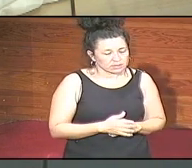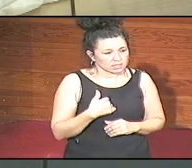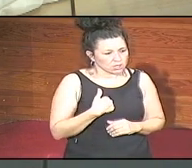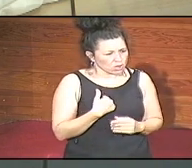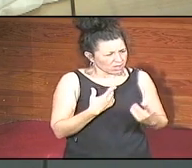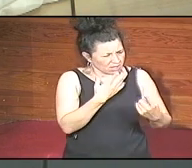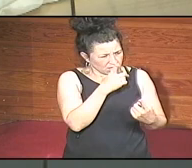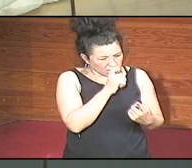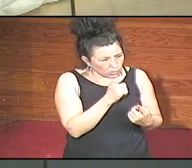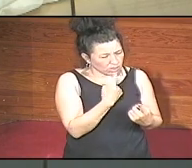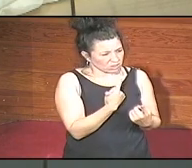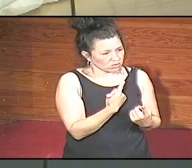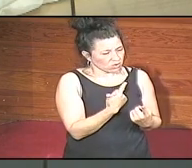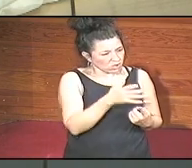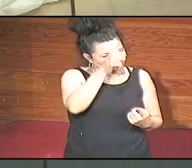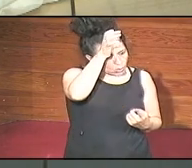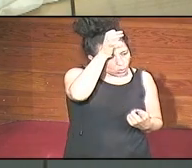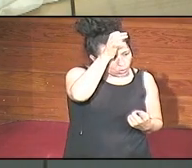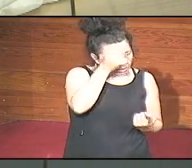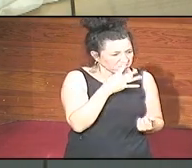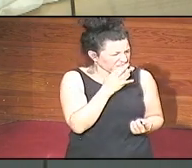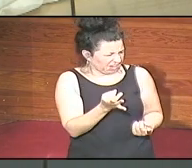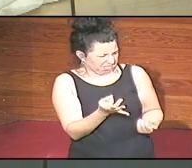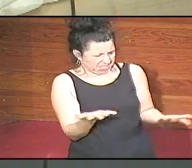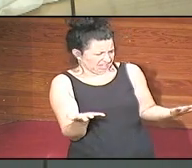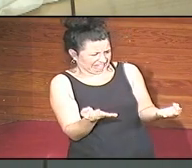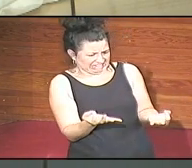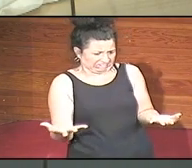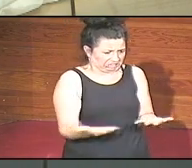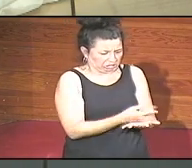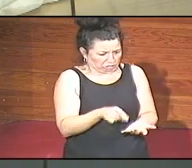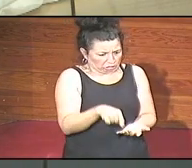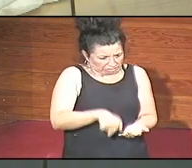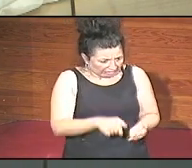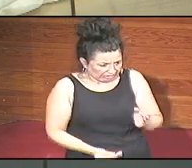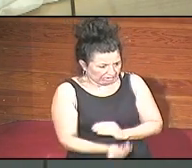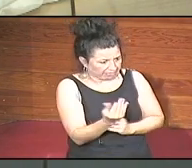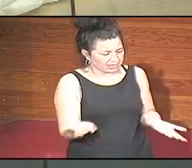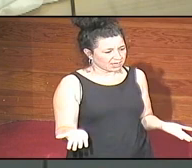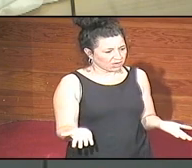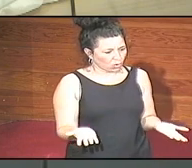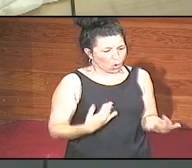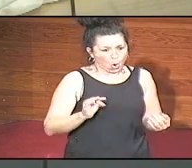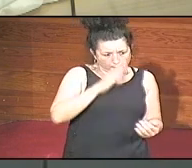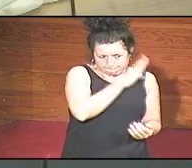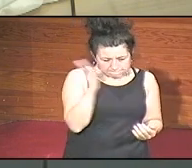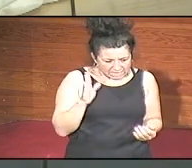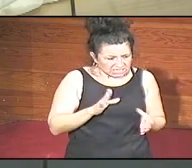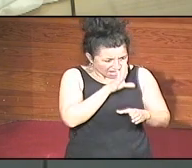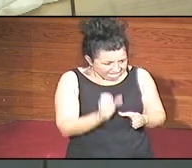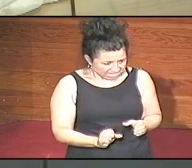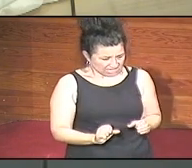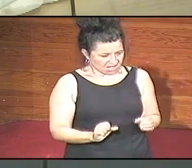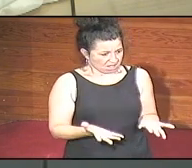y decían pero qué francia si todos estos todo esto han nacido aquí o si sus padres son de aquí y